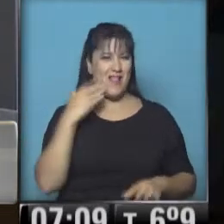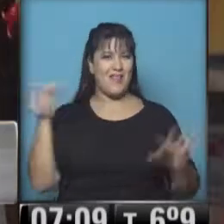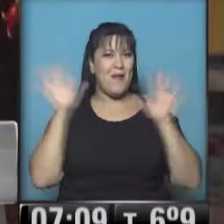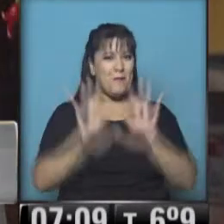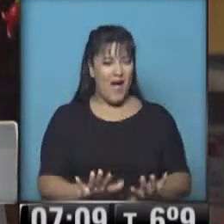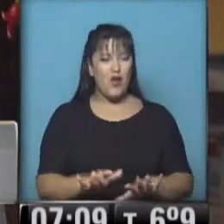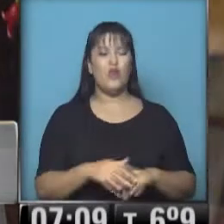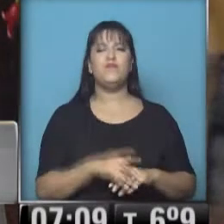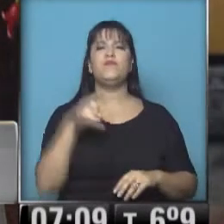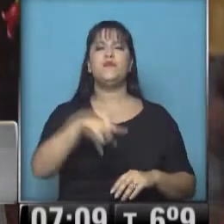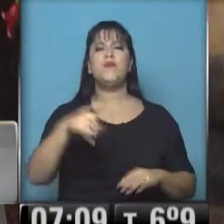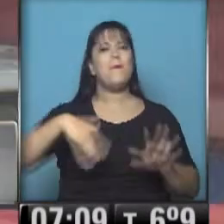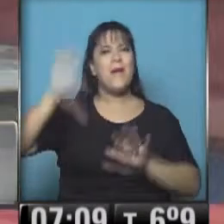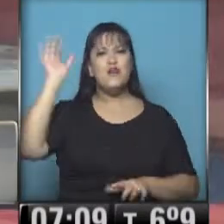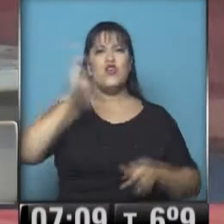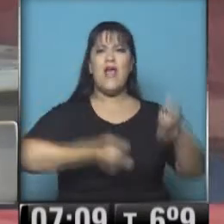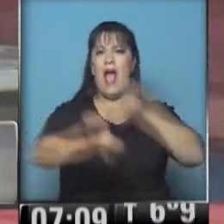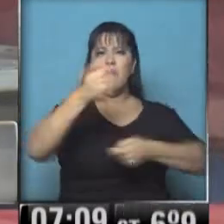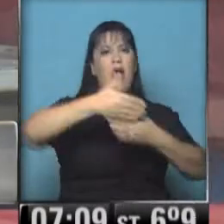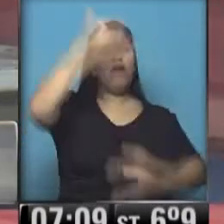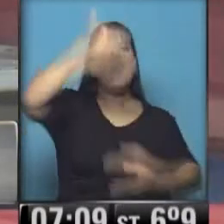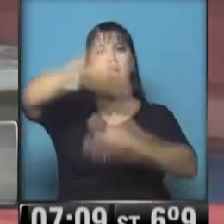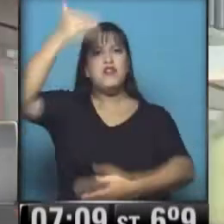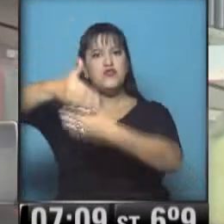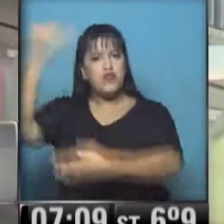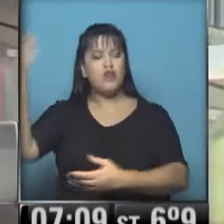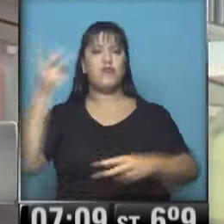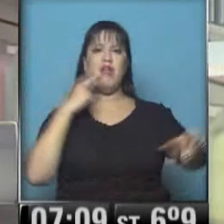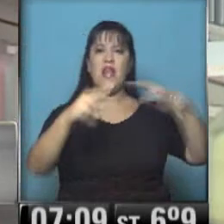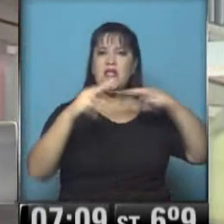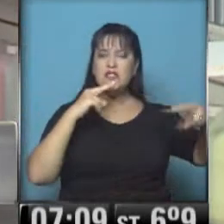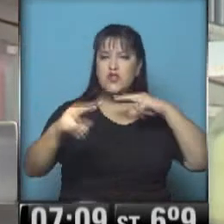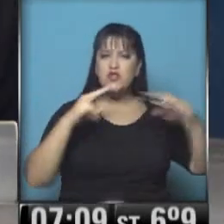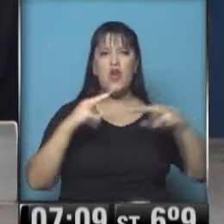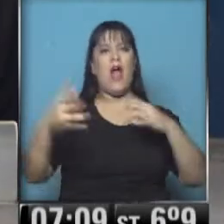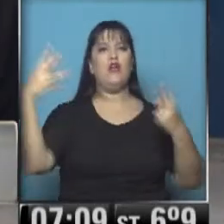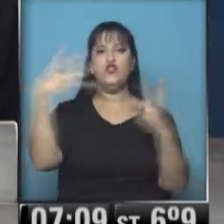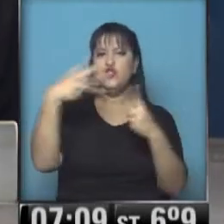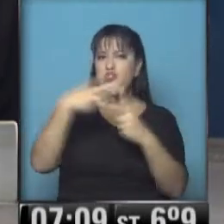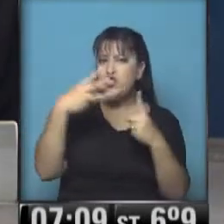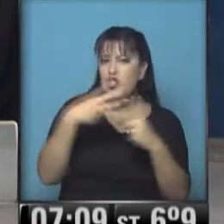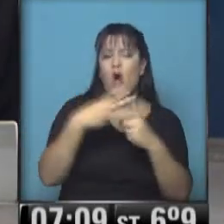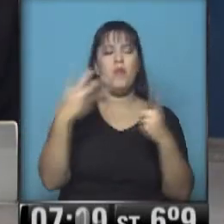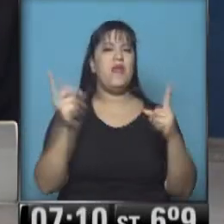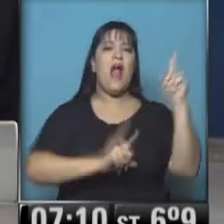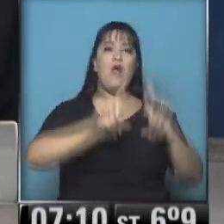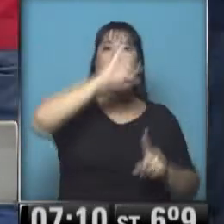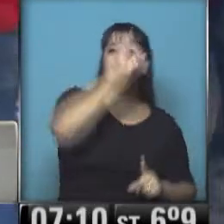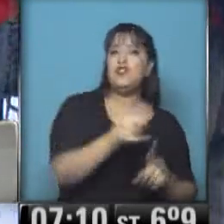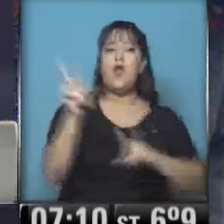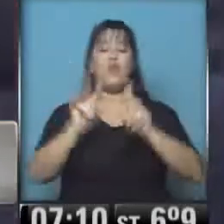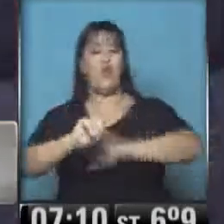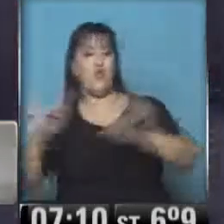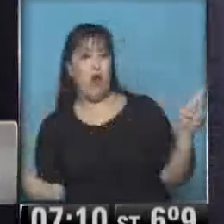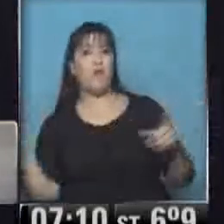panorama mostraba la mayoría de los comercios abiertos bares restaurantes shopping con adicción dispar en bancos la